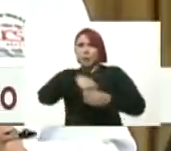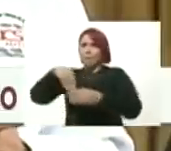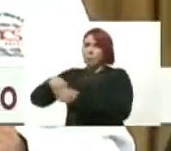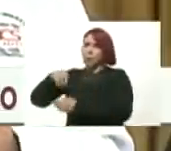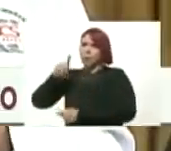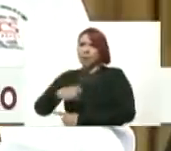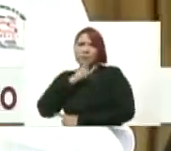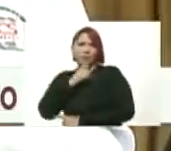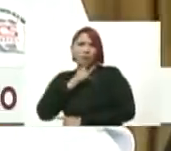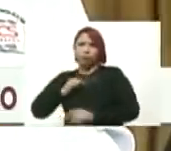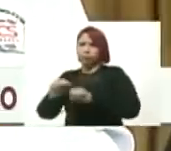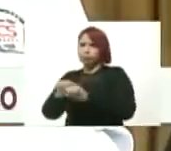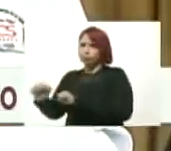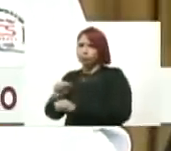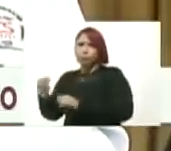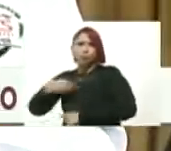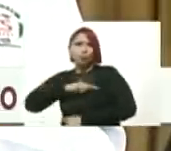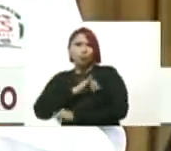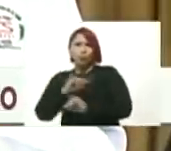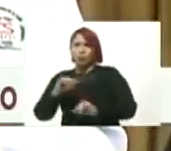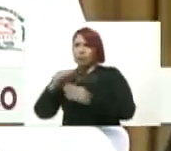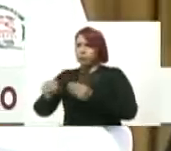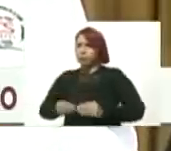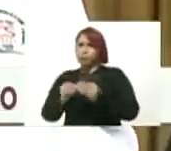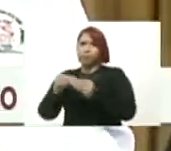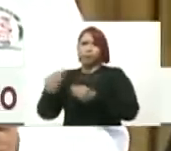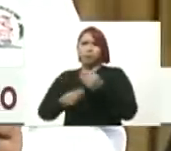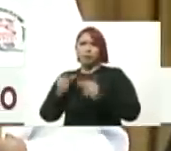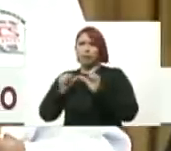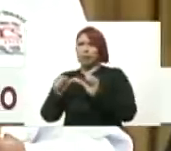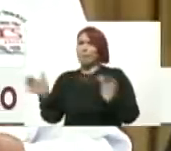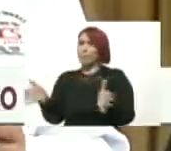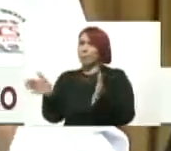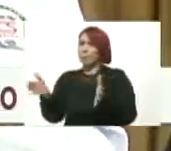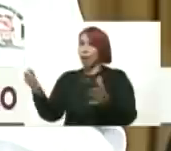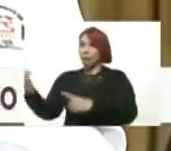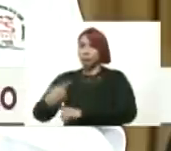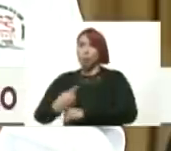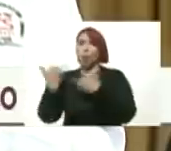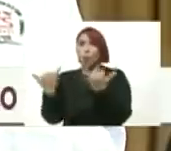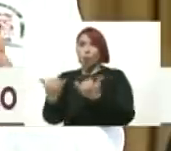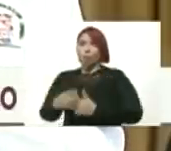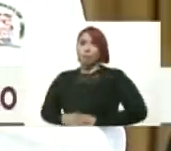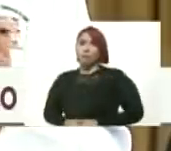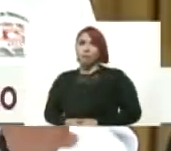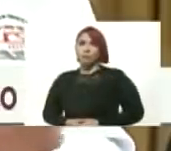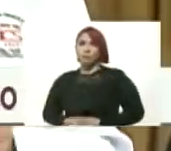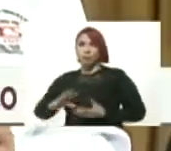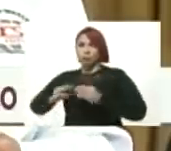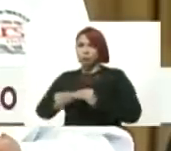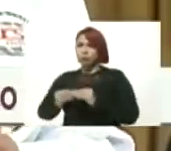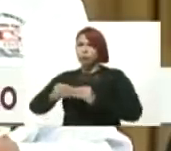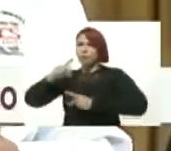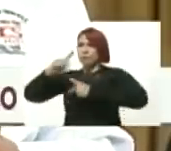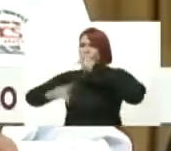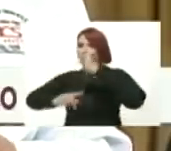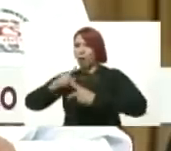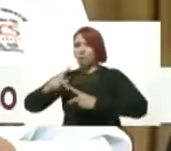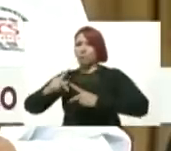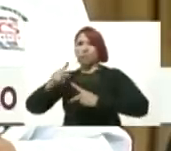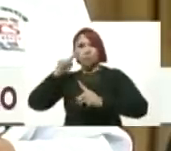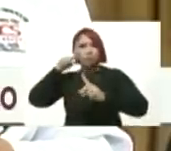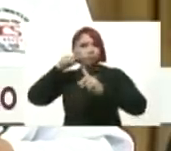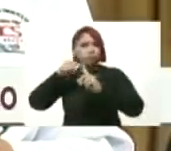dificultades de movilización estamos ya implementando esto lo que debemos que darle con su instrucción que nos está dando una forma de plan un plan progresivo